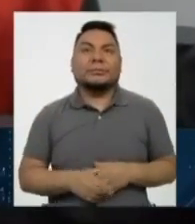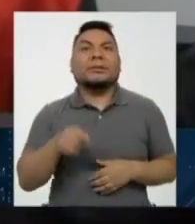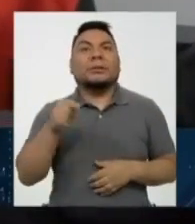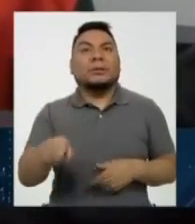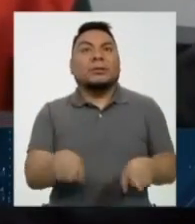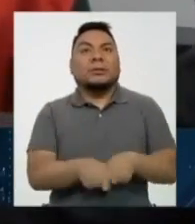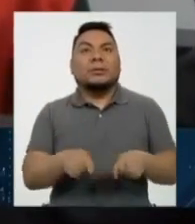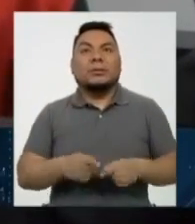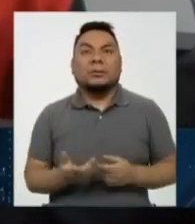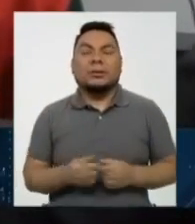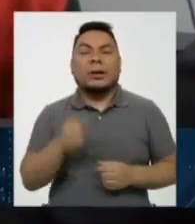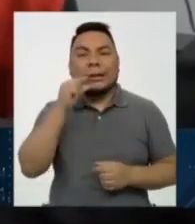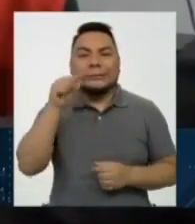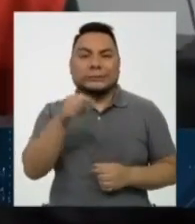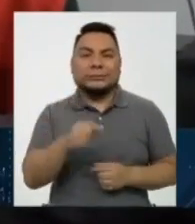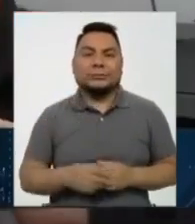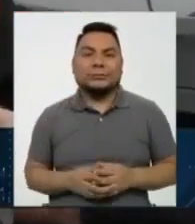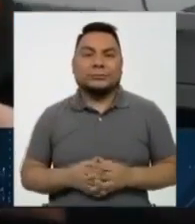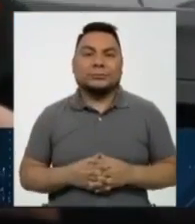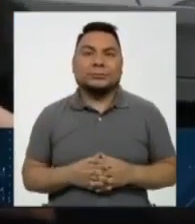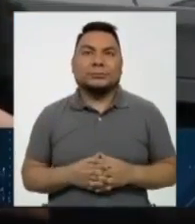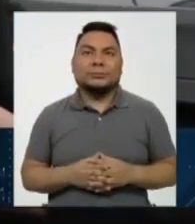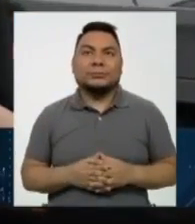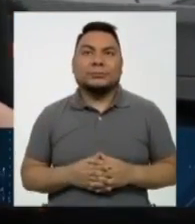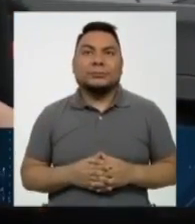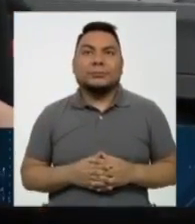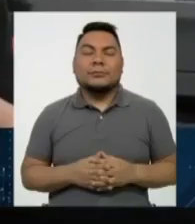Achkarak miruana kachkan, jampas yanapay.